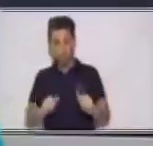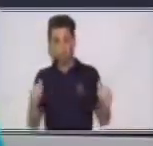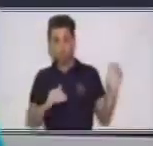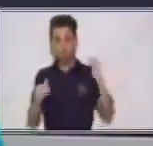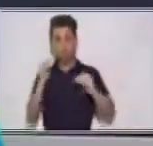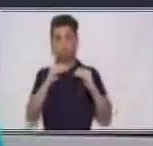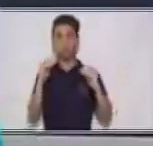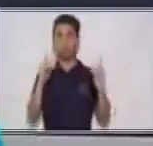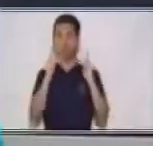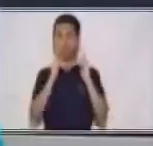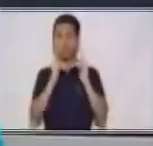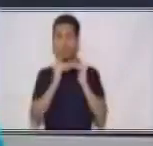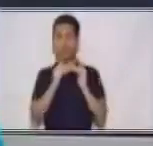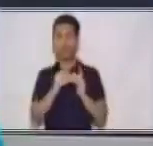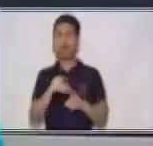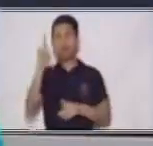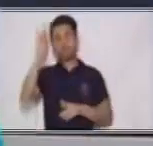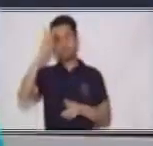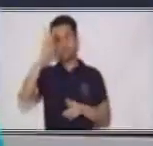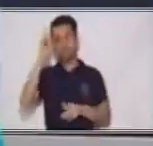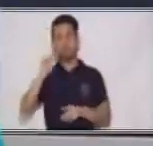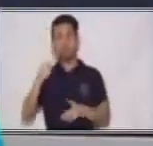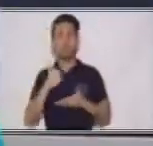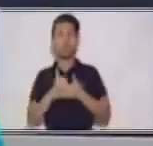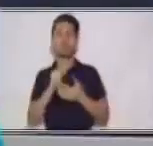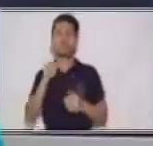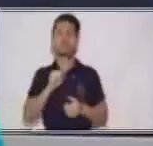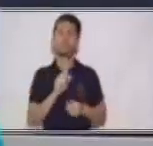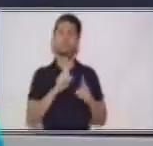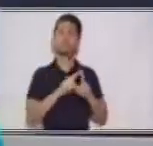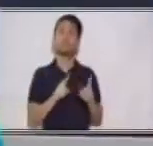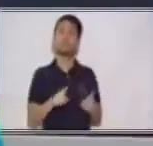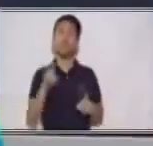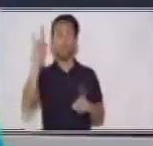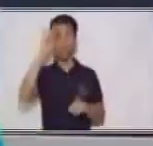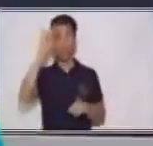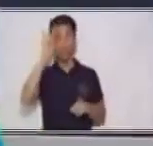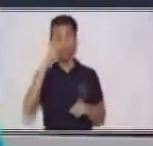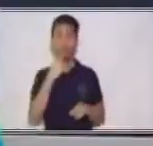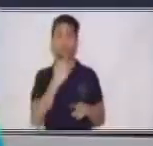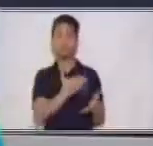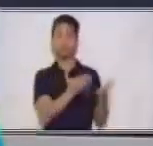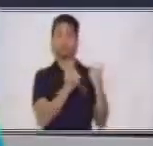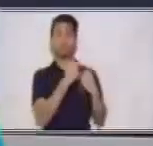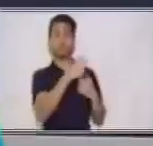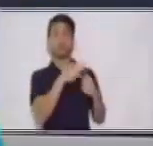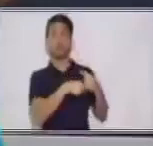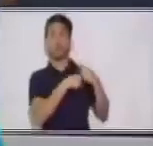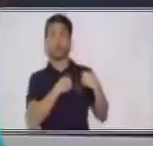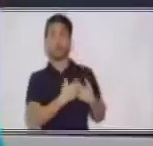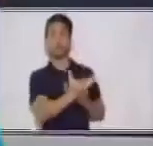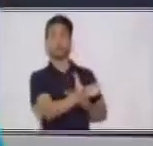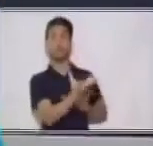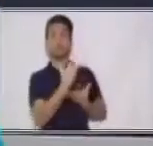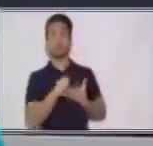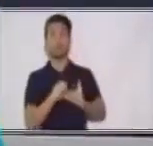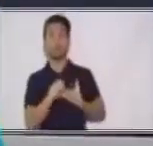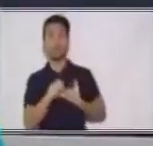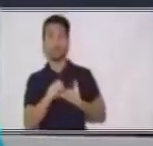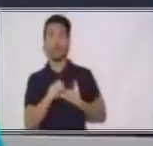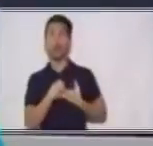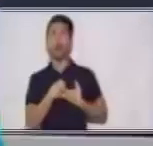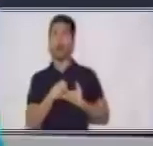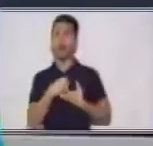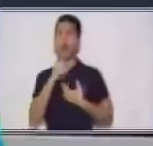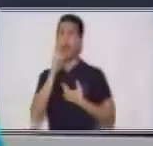puente. A lo cual el diablo accede y le dice que sí, pero él le tiene que dar a cambio su alma. El capataz accede porque